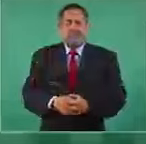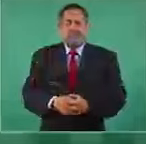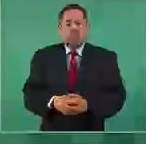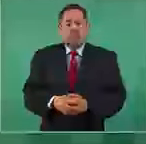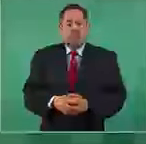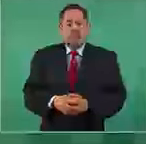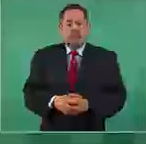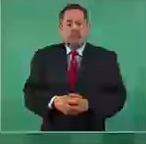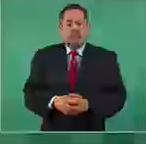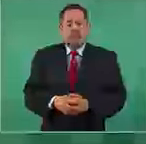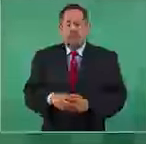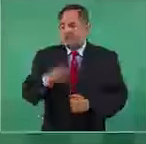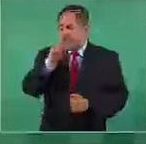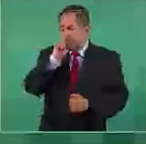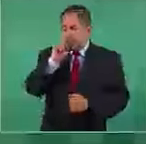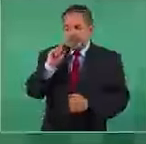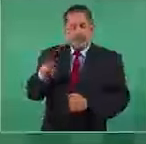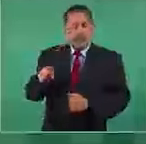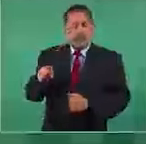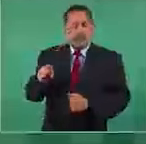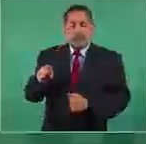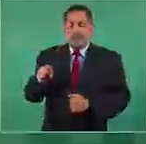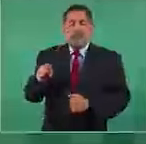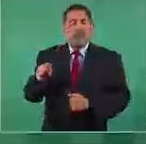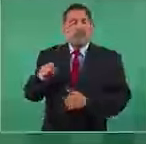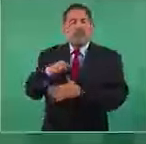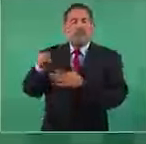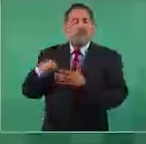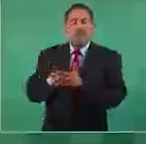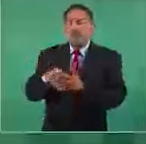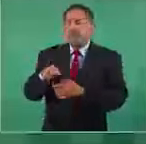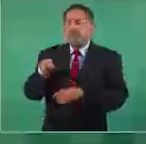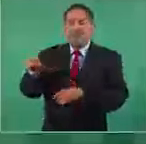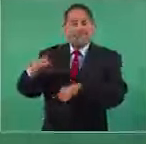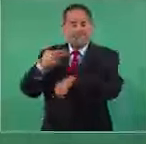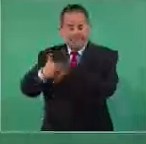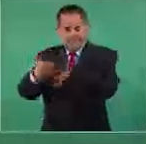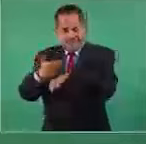Y lo mismo en Honduras, otras 200,000,